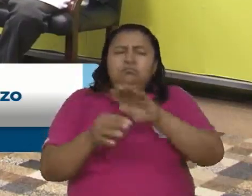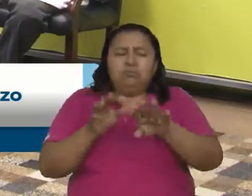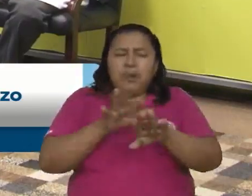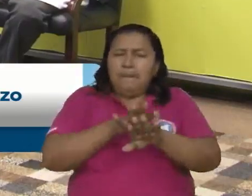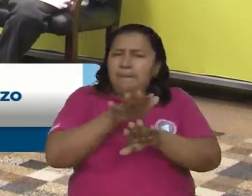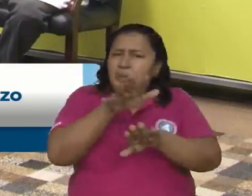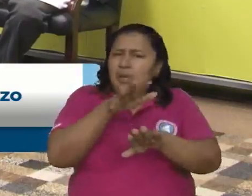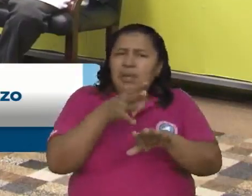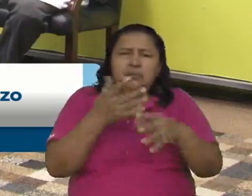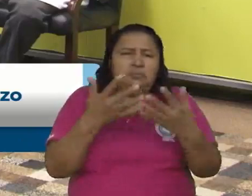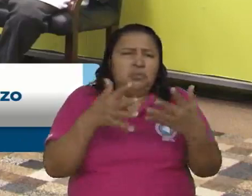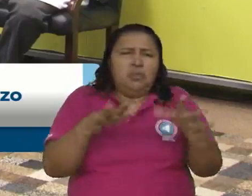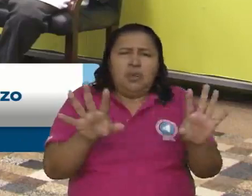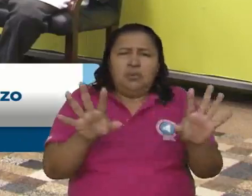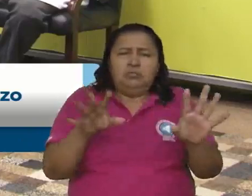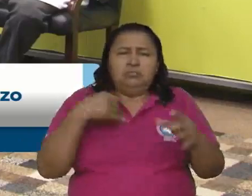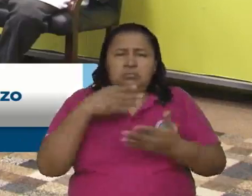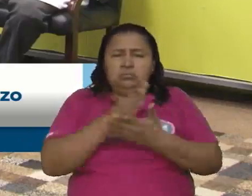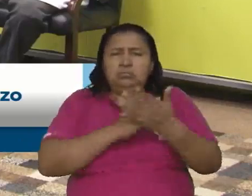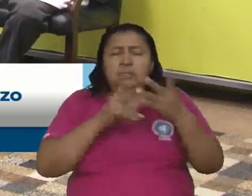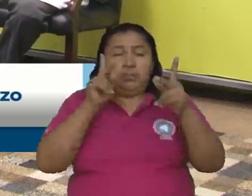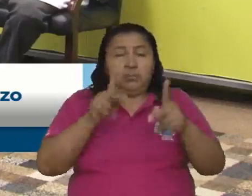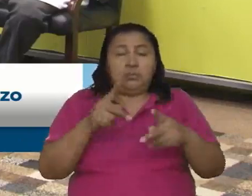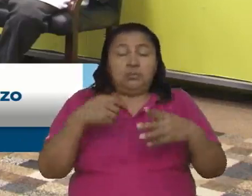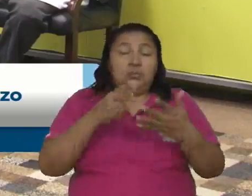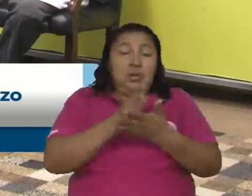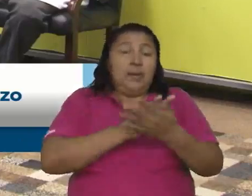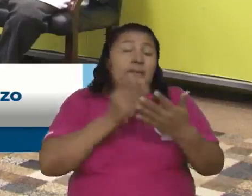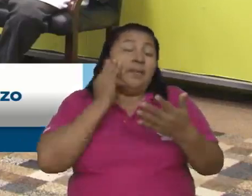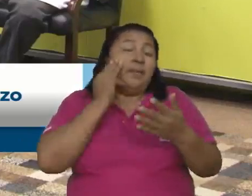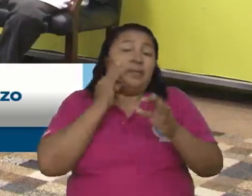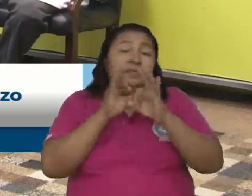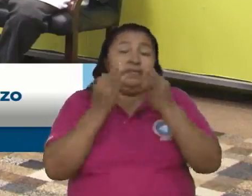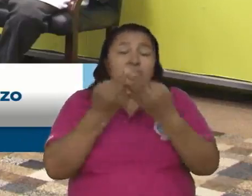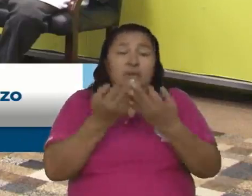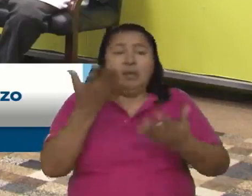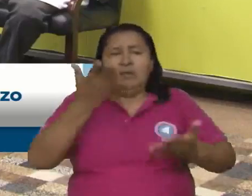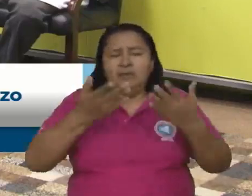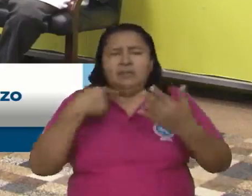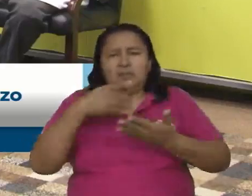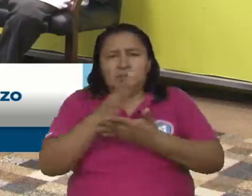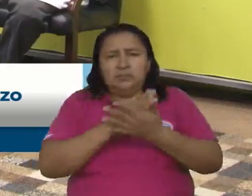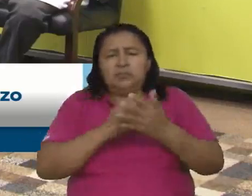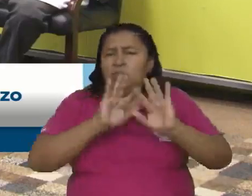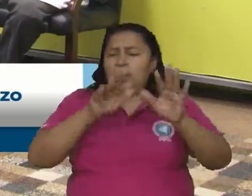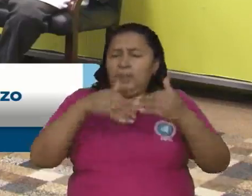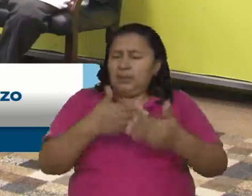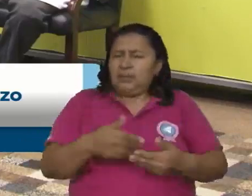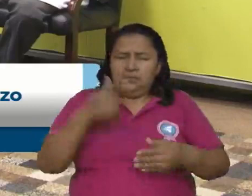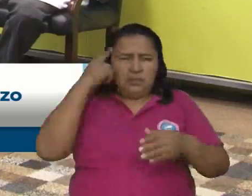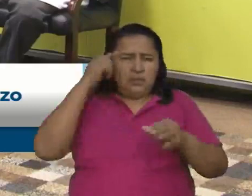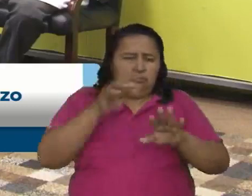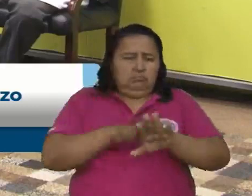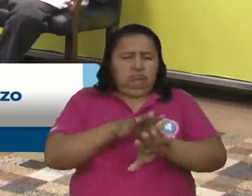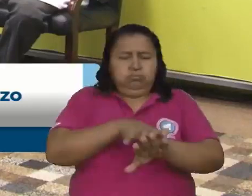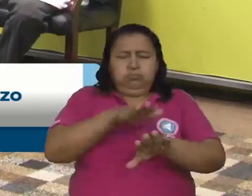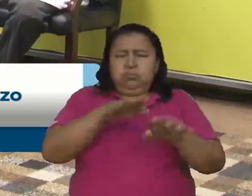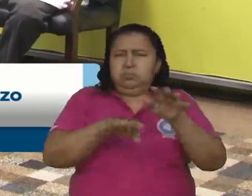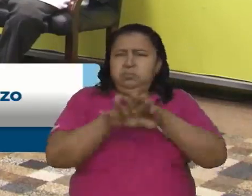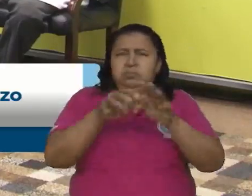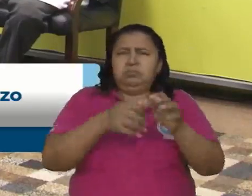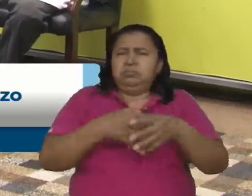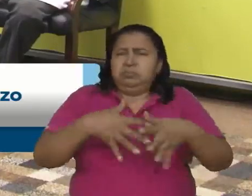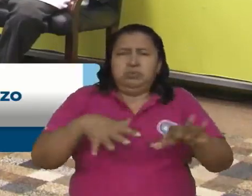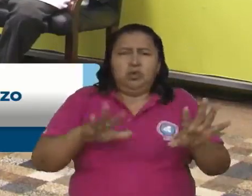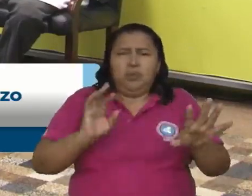es algo normal, dirán algunas algunas madres de familia, incluso algunas mujeres embarazadas que ya han tenido, ya